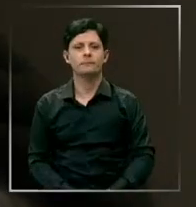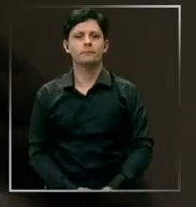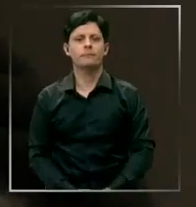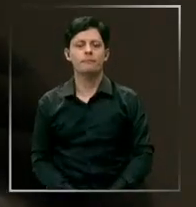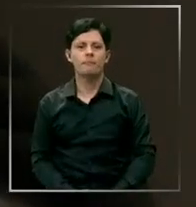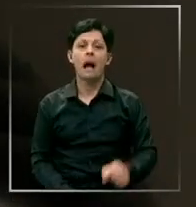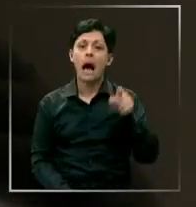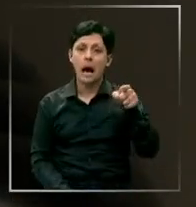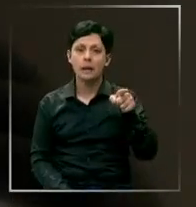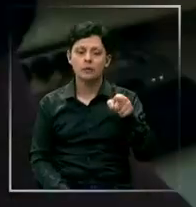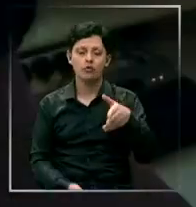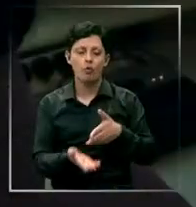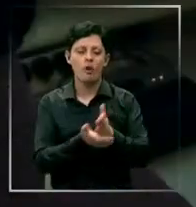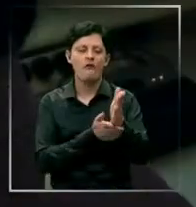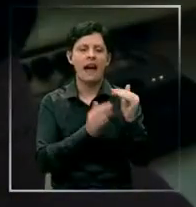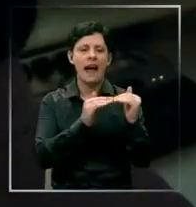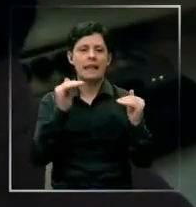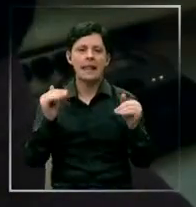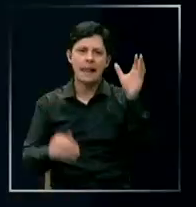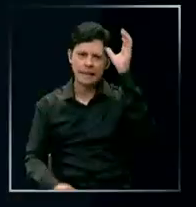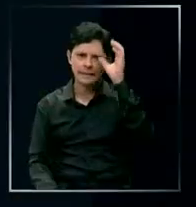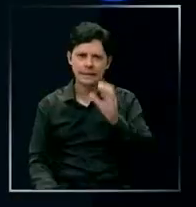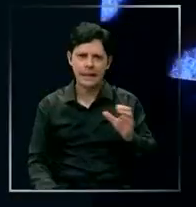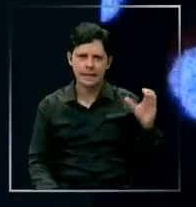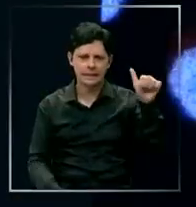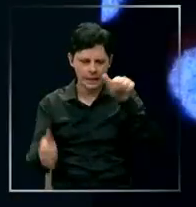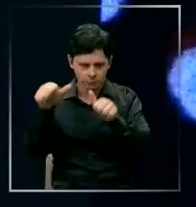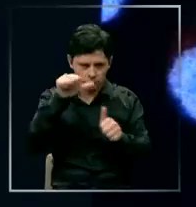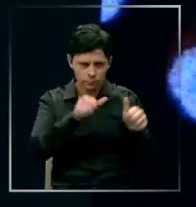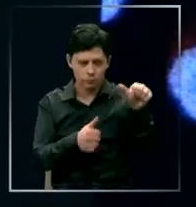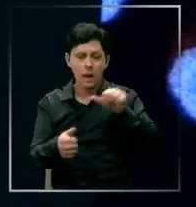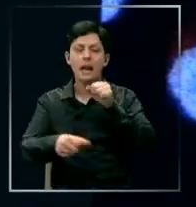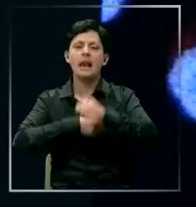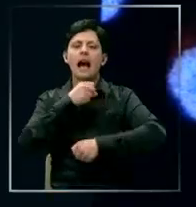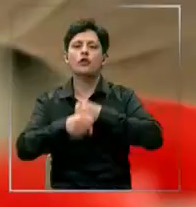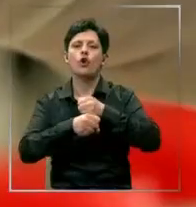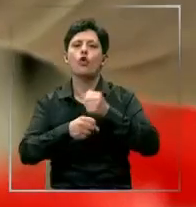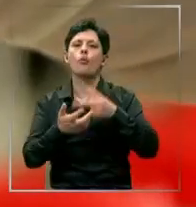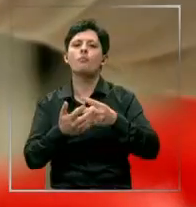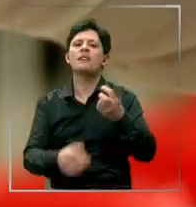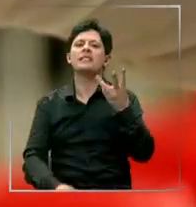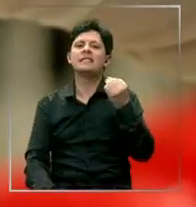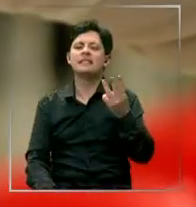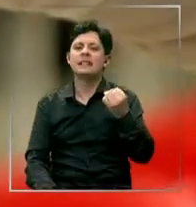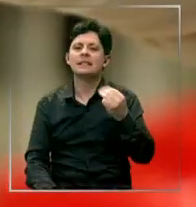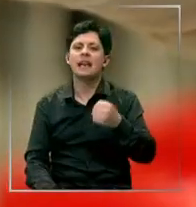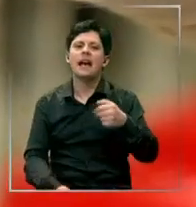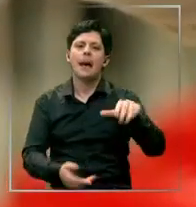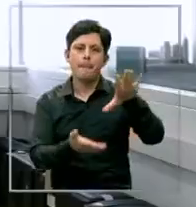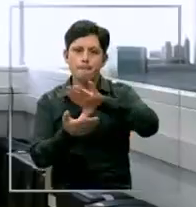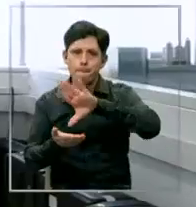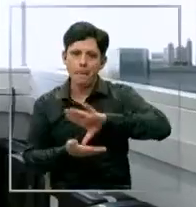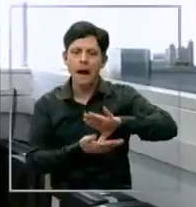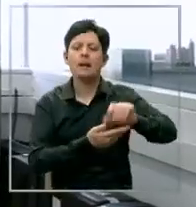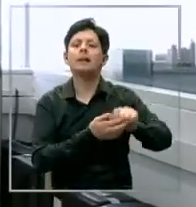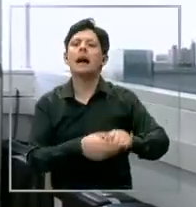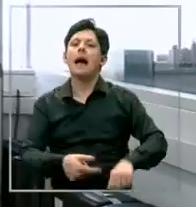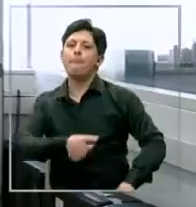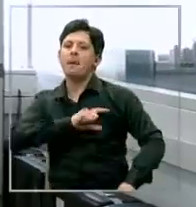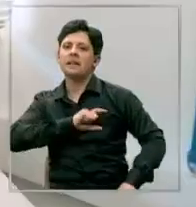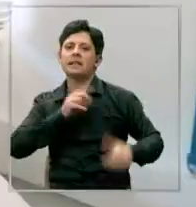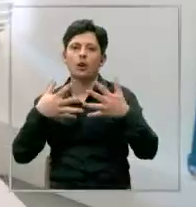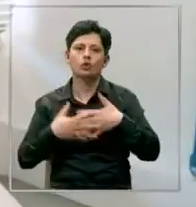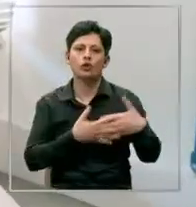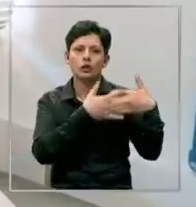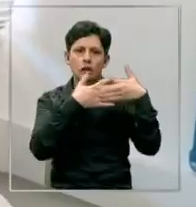Ahí comenzó una nueva etapa donde la ciencia se volvió protagonista. El año 2013, especialistas de Chile, España y Estados Unidos realizaron un